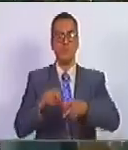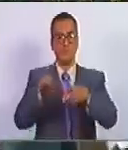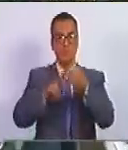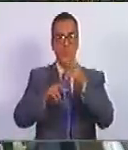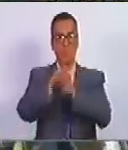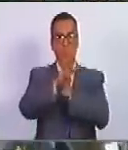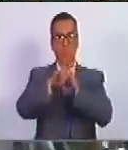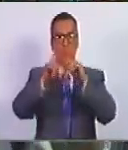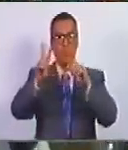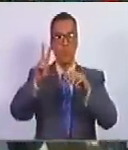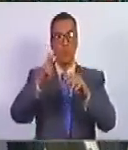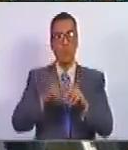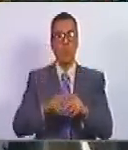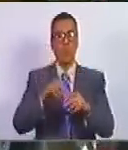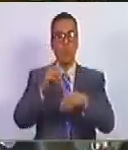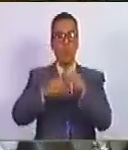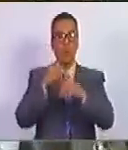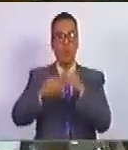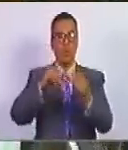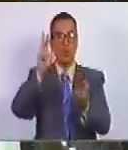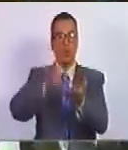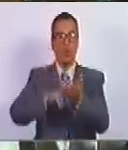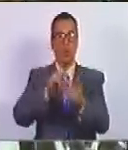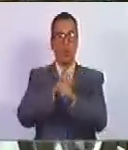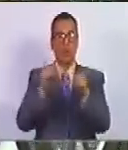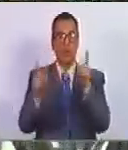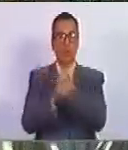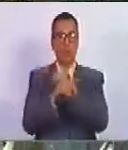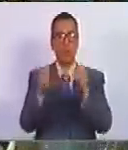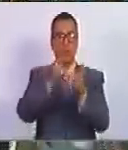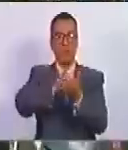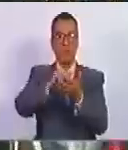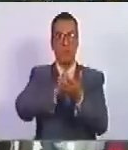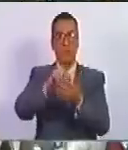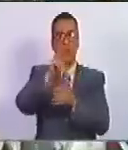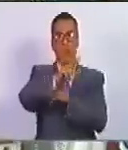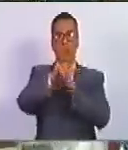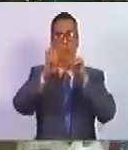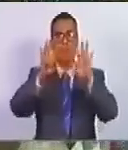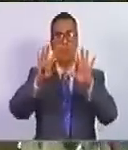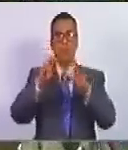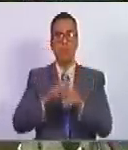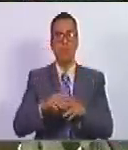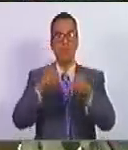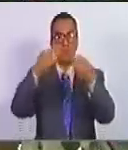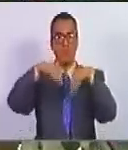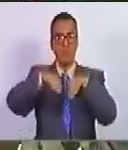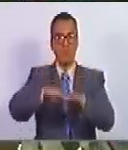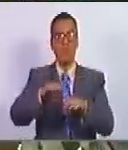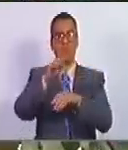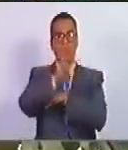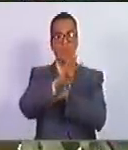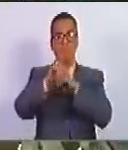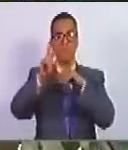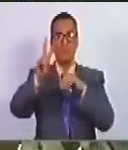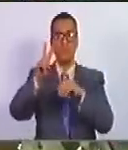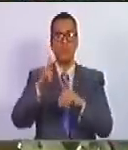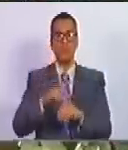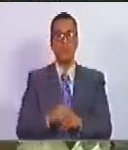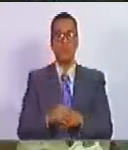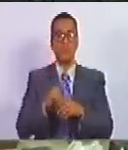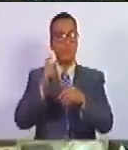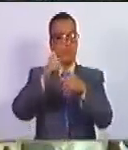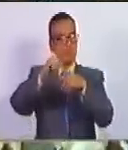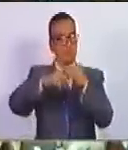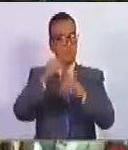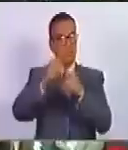Nonagésimo segundo. Se propone aprobar sin modificación el artículo 39, que pasa a ser el artículo 42, el